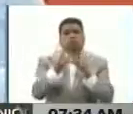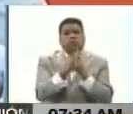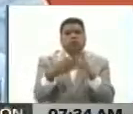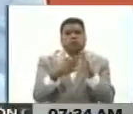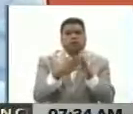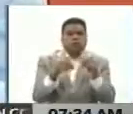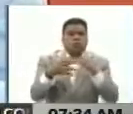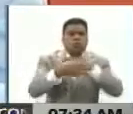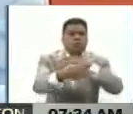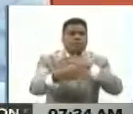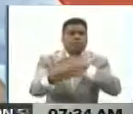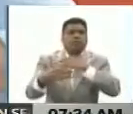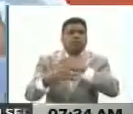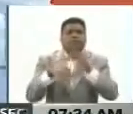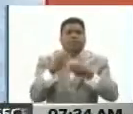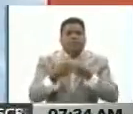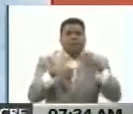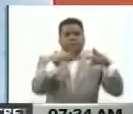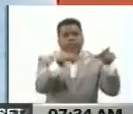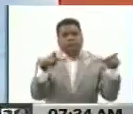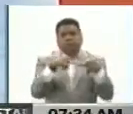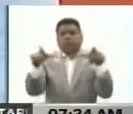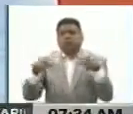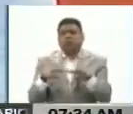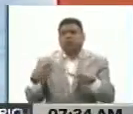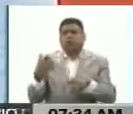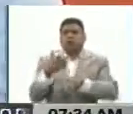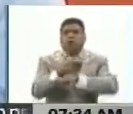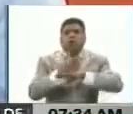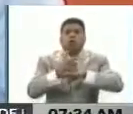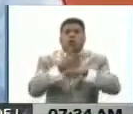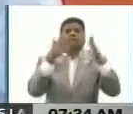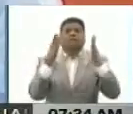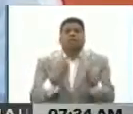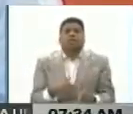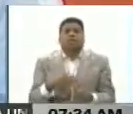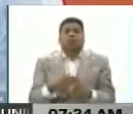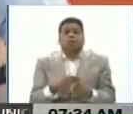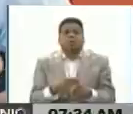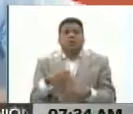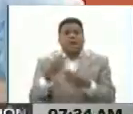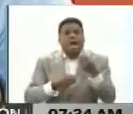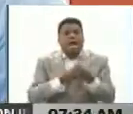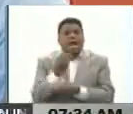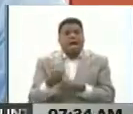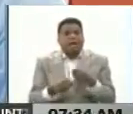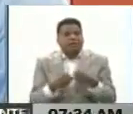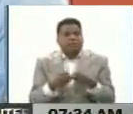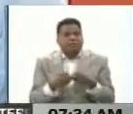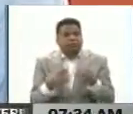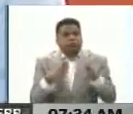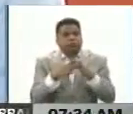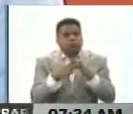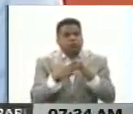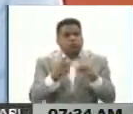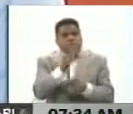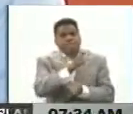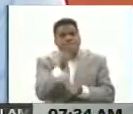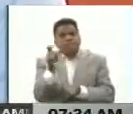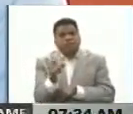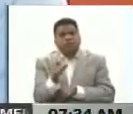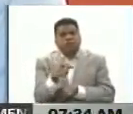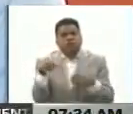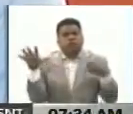los municipios ponen su infraestructura, los gobernadores ponen la circulación, podemos tener un circuito de salas concertadas en todo el país donde hay. ¿Son suficientes